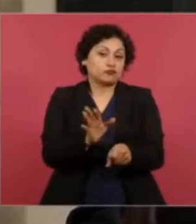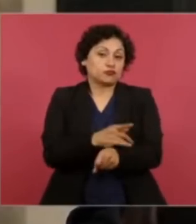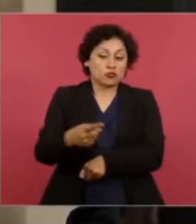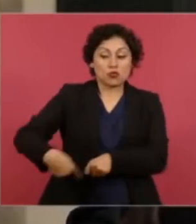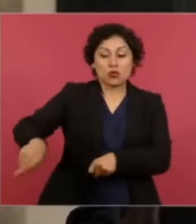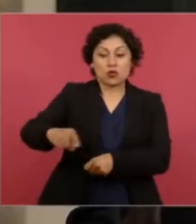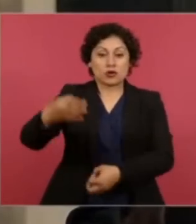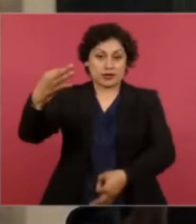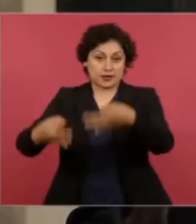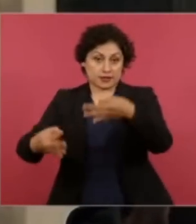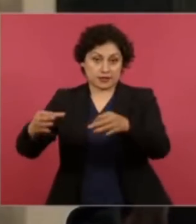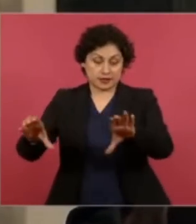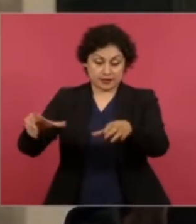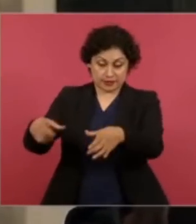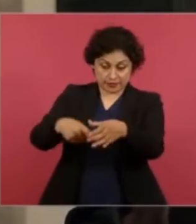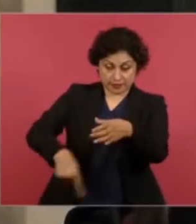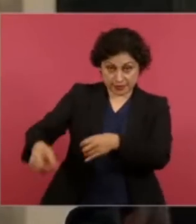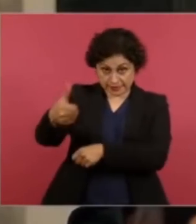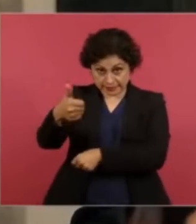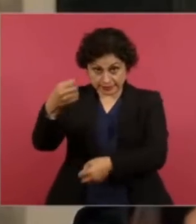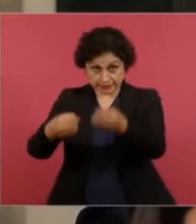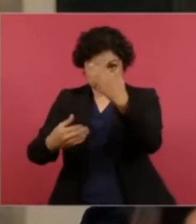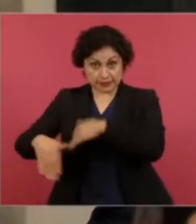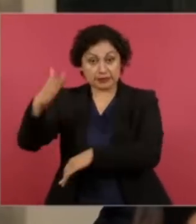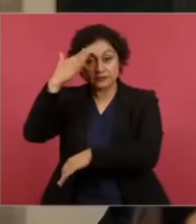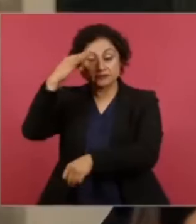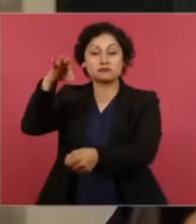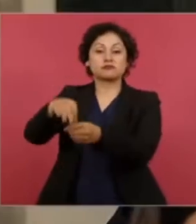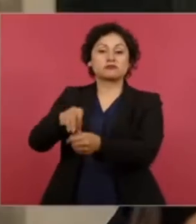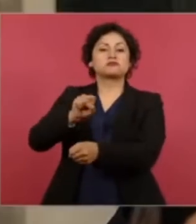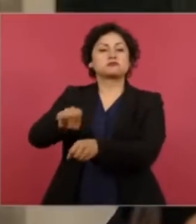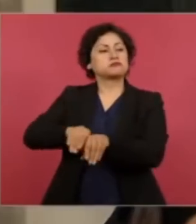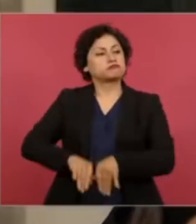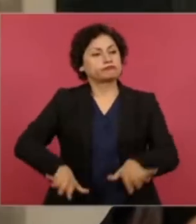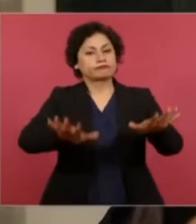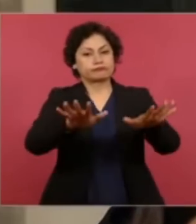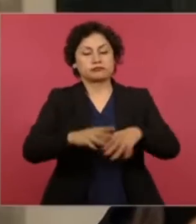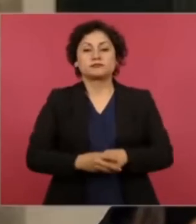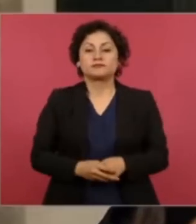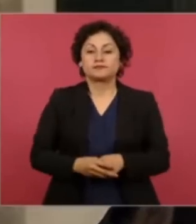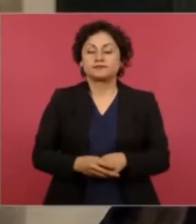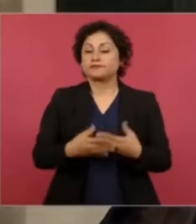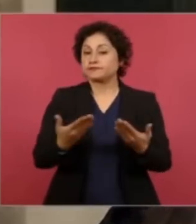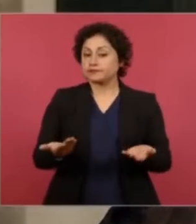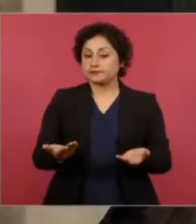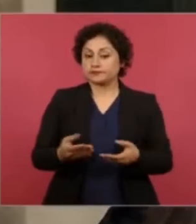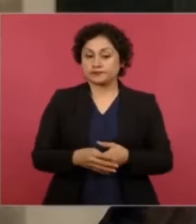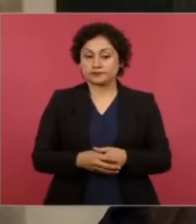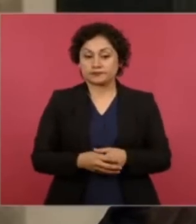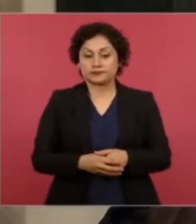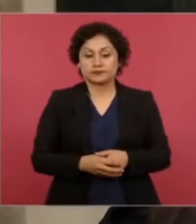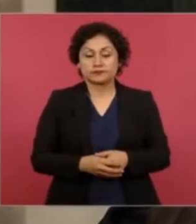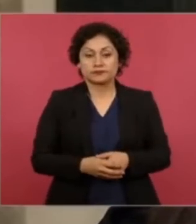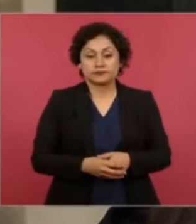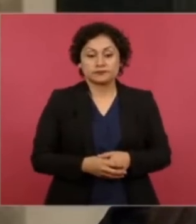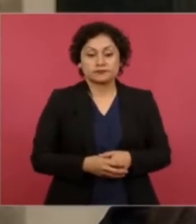y pueden ser presa fácil de los delincuentes al saber dónde viven, cuánto tienen, así como los